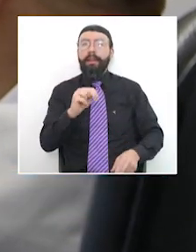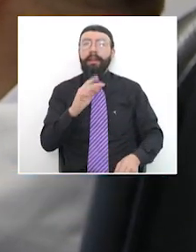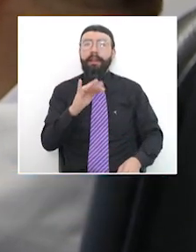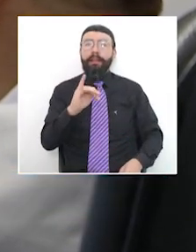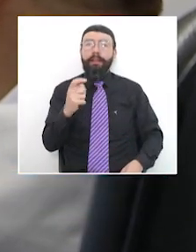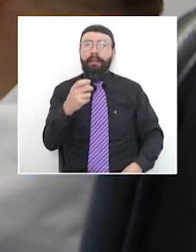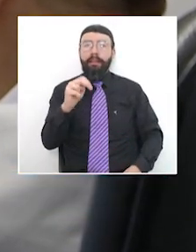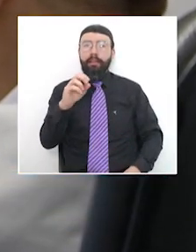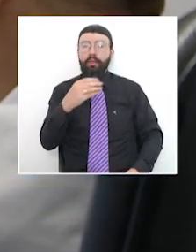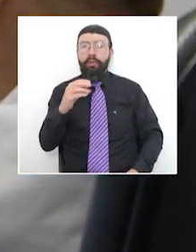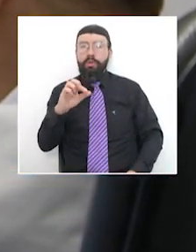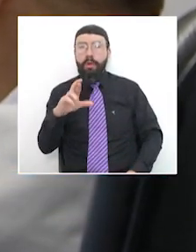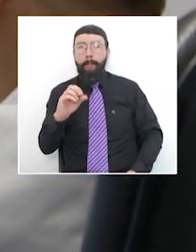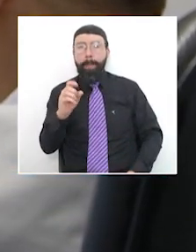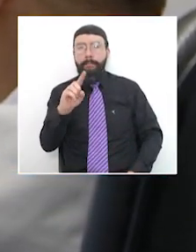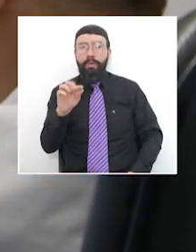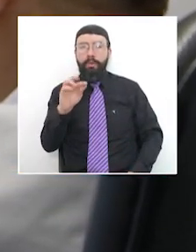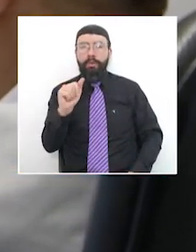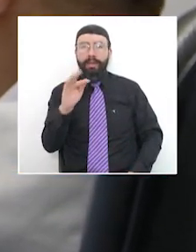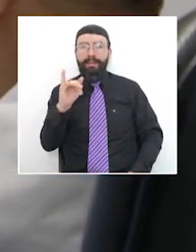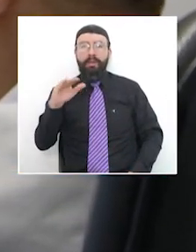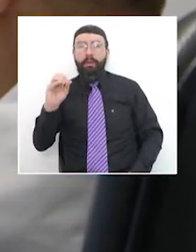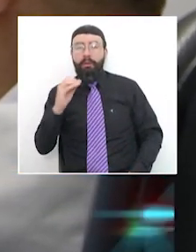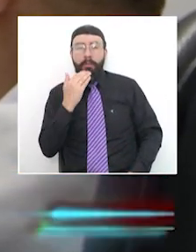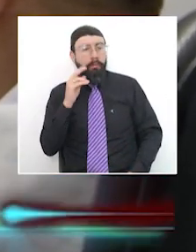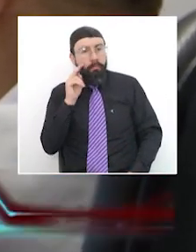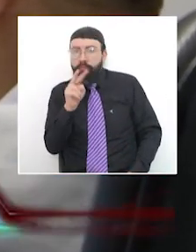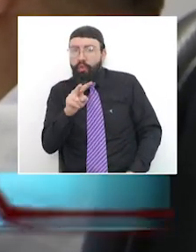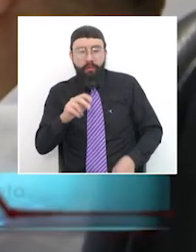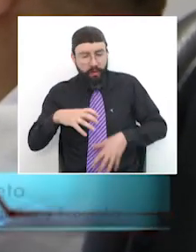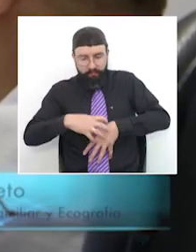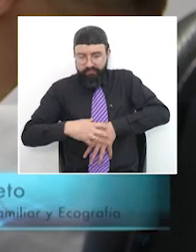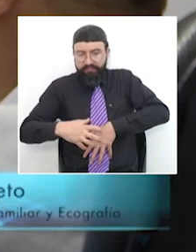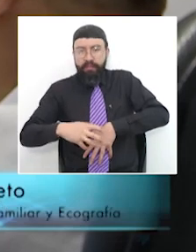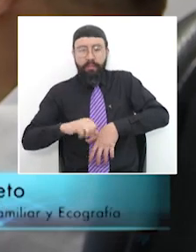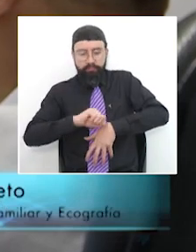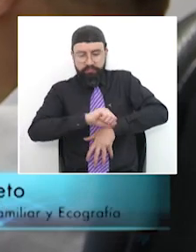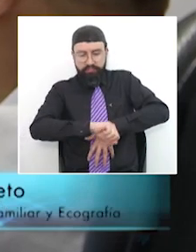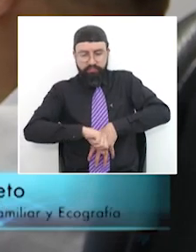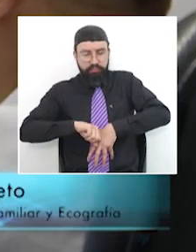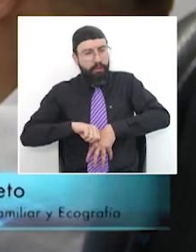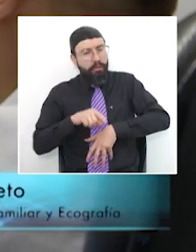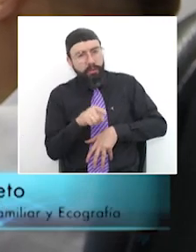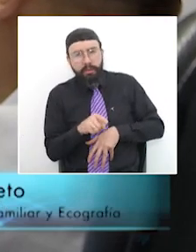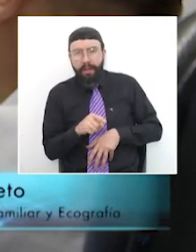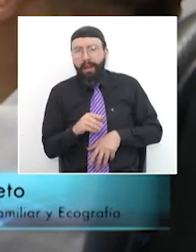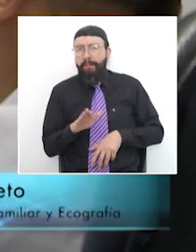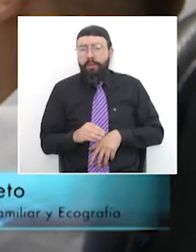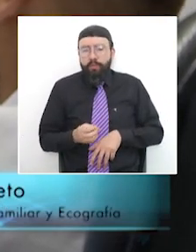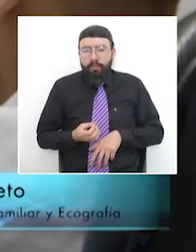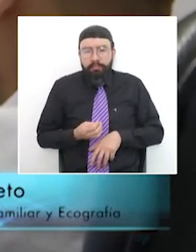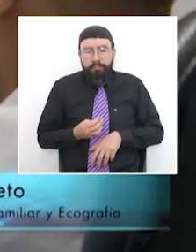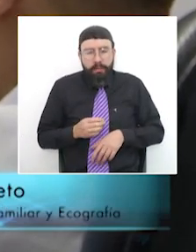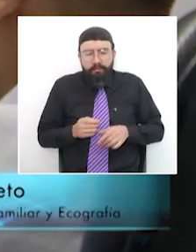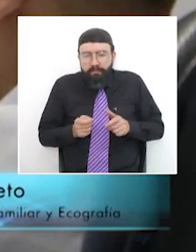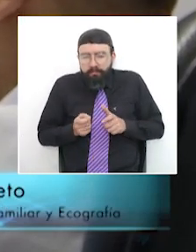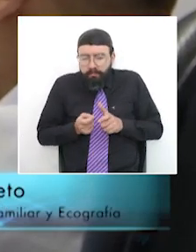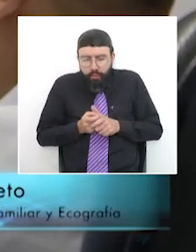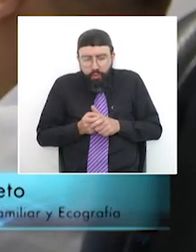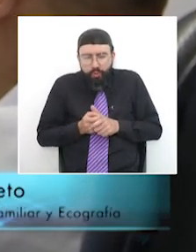casos donde nosotros no vemos masas ya, porque el tamaño es de menos de 3 milímetros, hablamos de